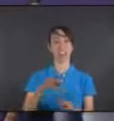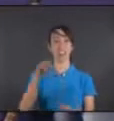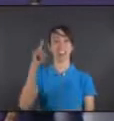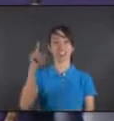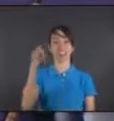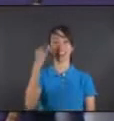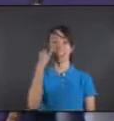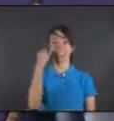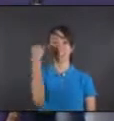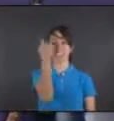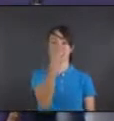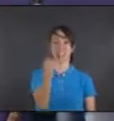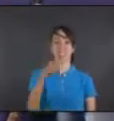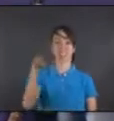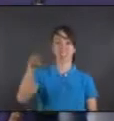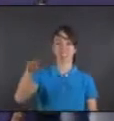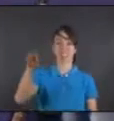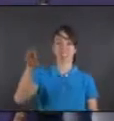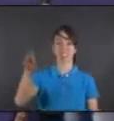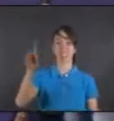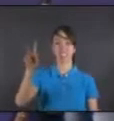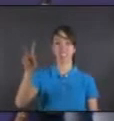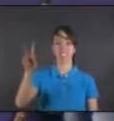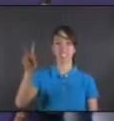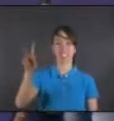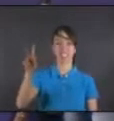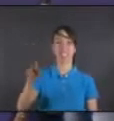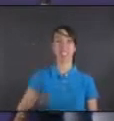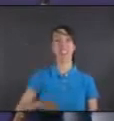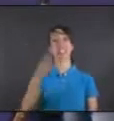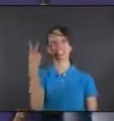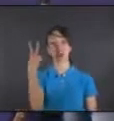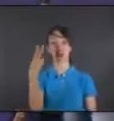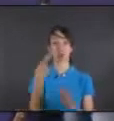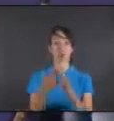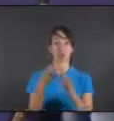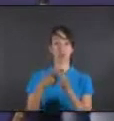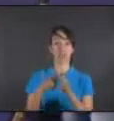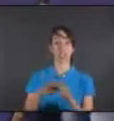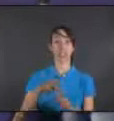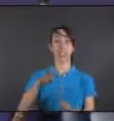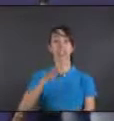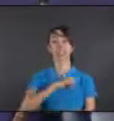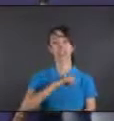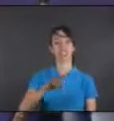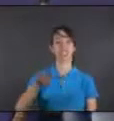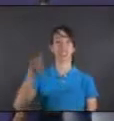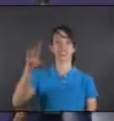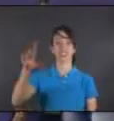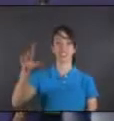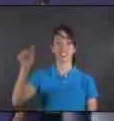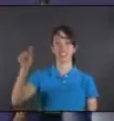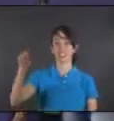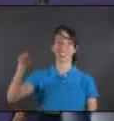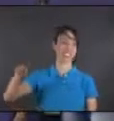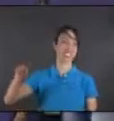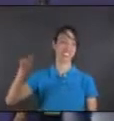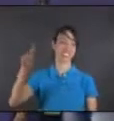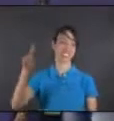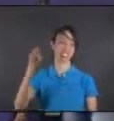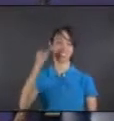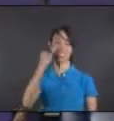Y me toca de vez en cuando leer algún versículo y me aparece un libro que se llama Crónicas,